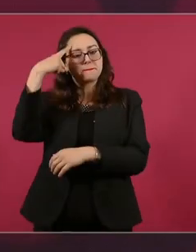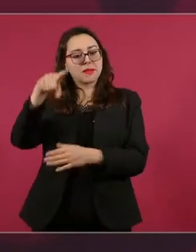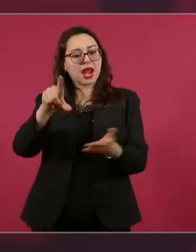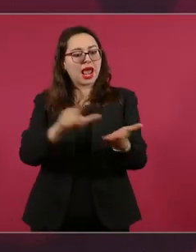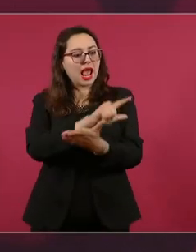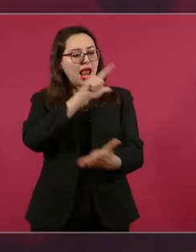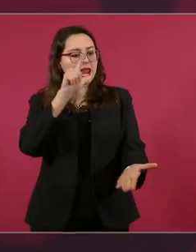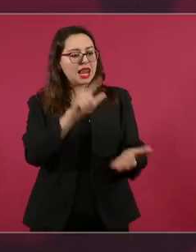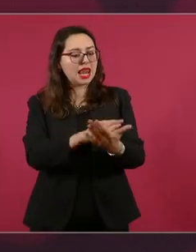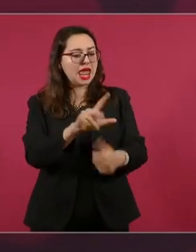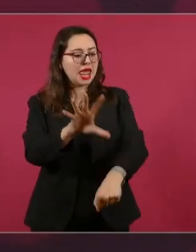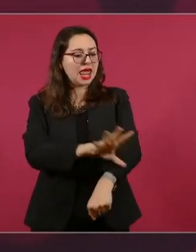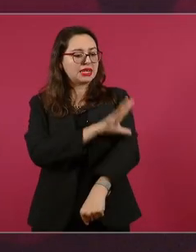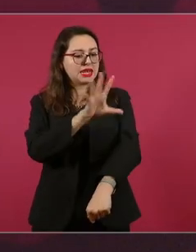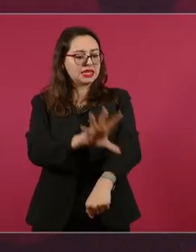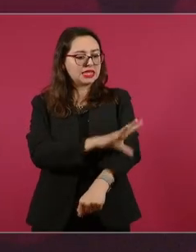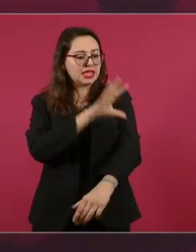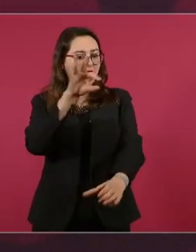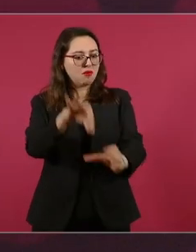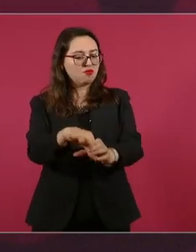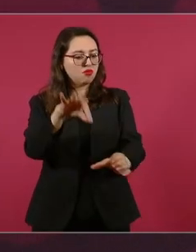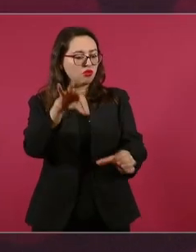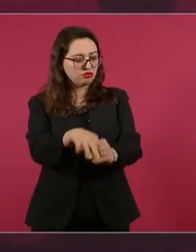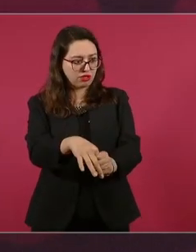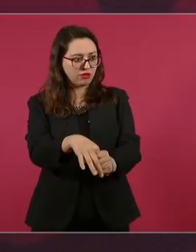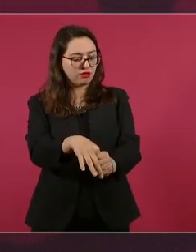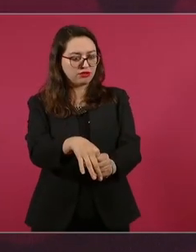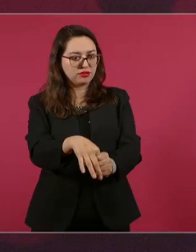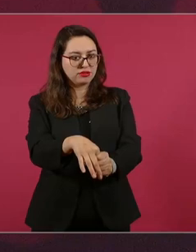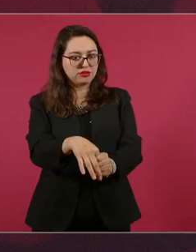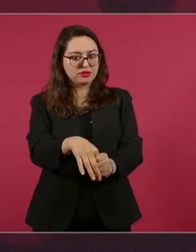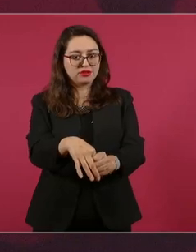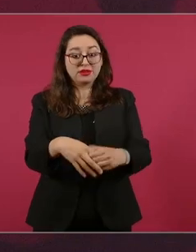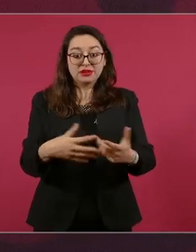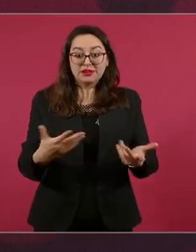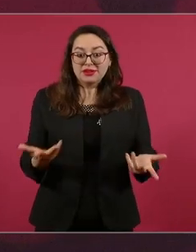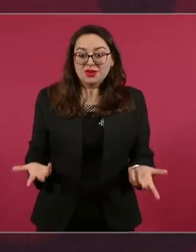que es de lo más inmoral que puede haber.